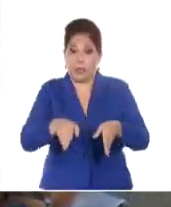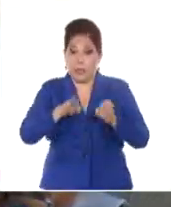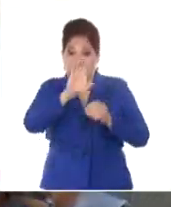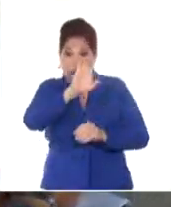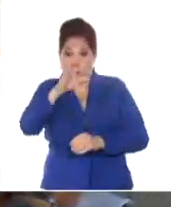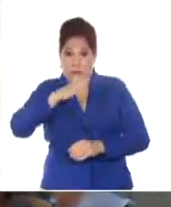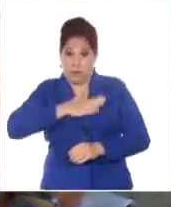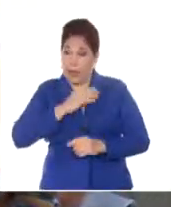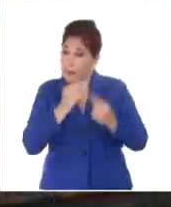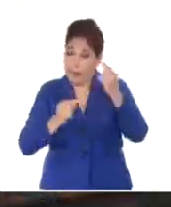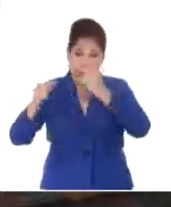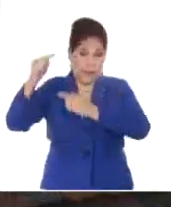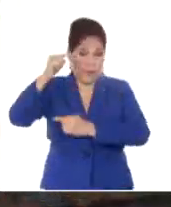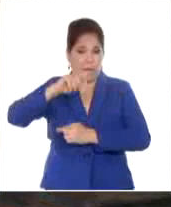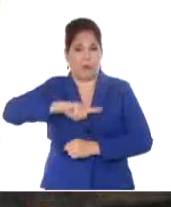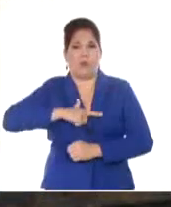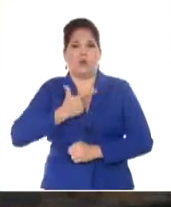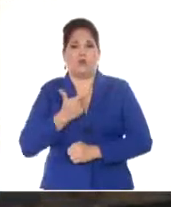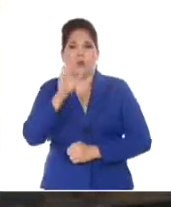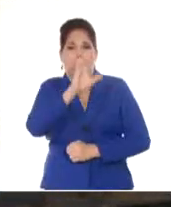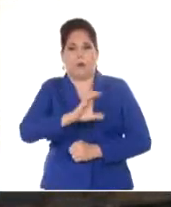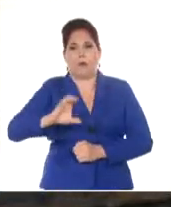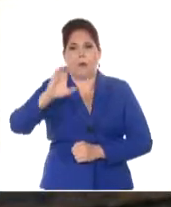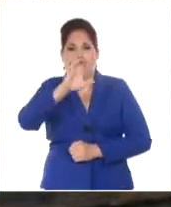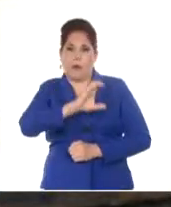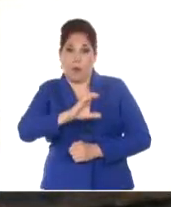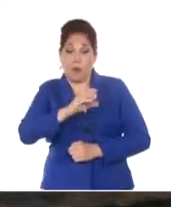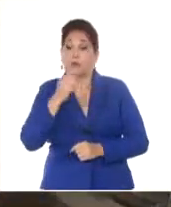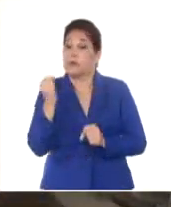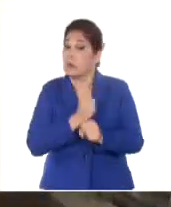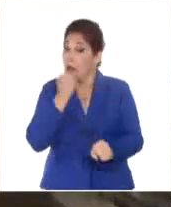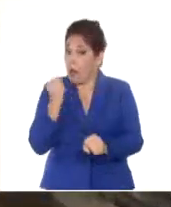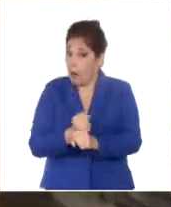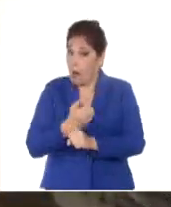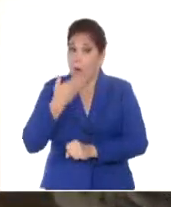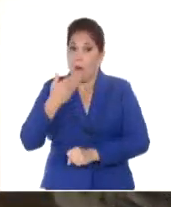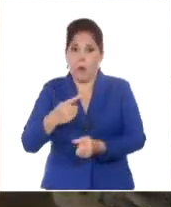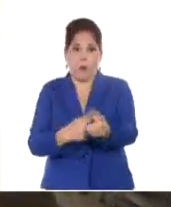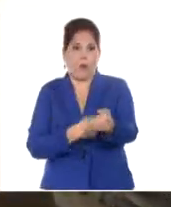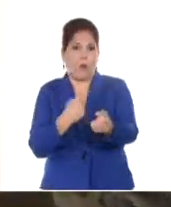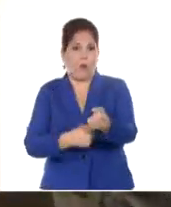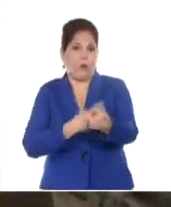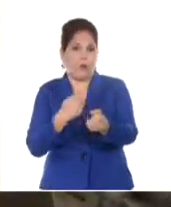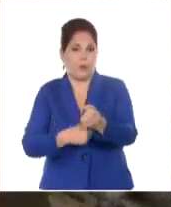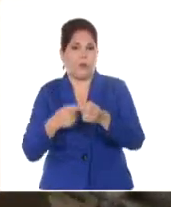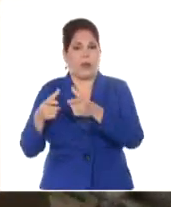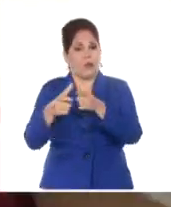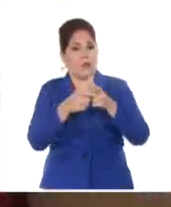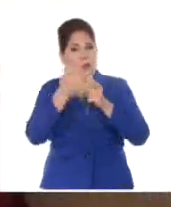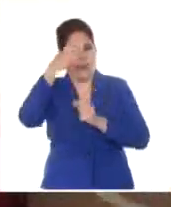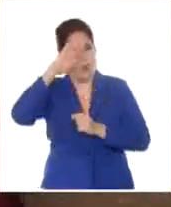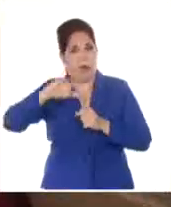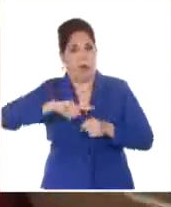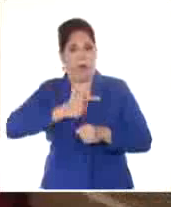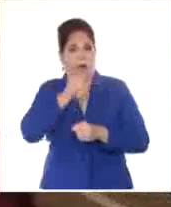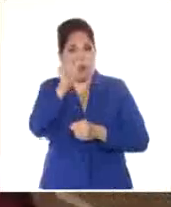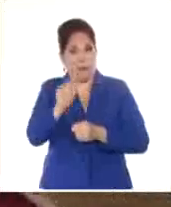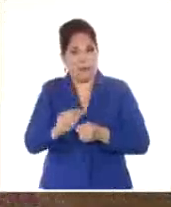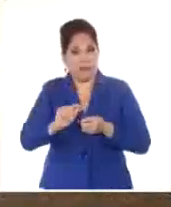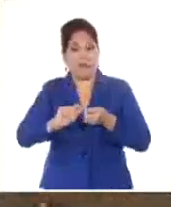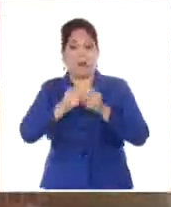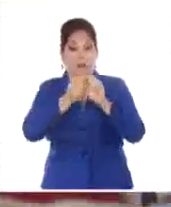ocupa un lugar en el panorama cultural. Con una ardua y fructífera trayectoria, la Asociación Cubana de Artesanos